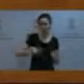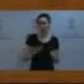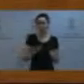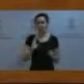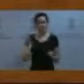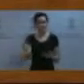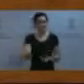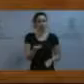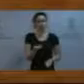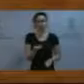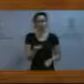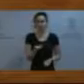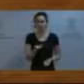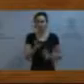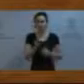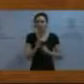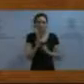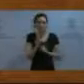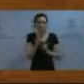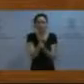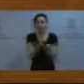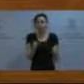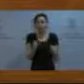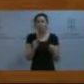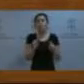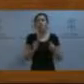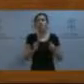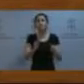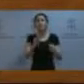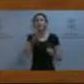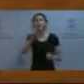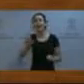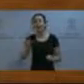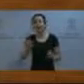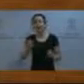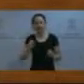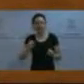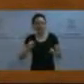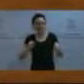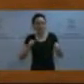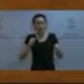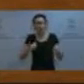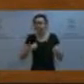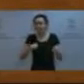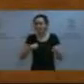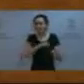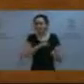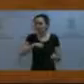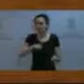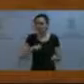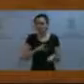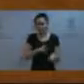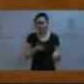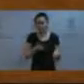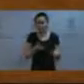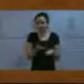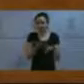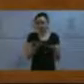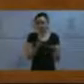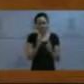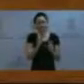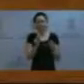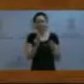daño irreparable a la imagen del organismo autónomo ERA. Le pondré dos ejemplos recientes. El